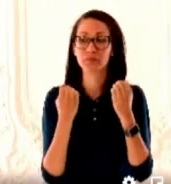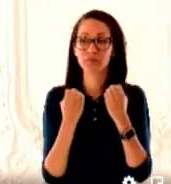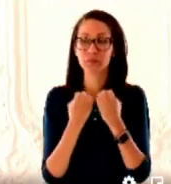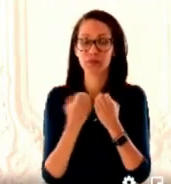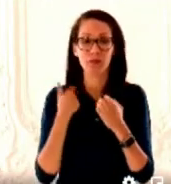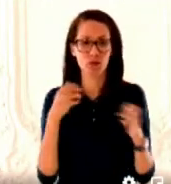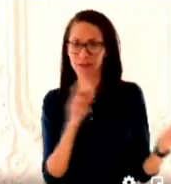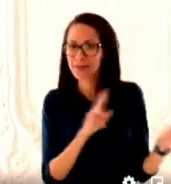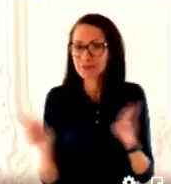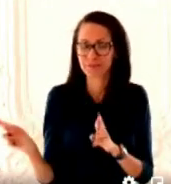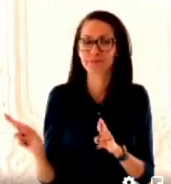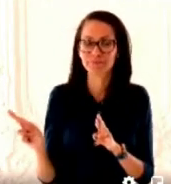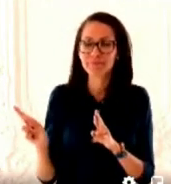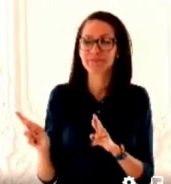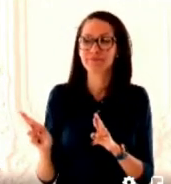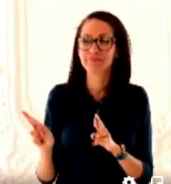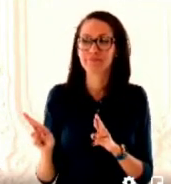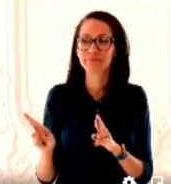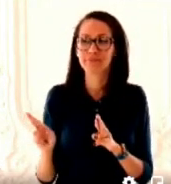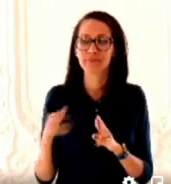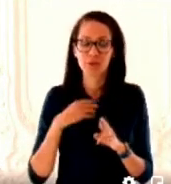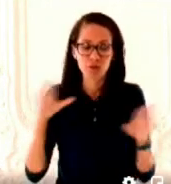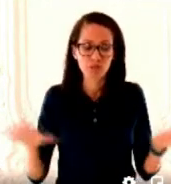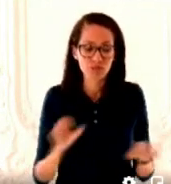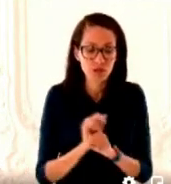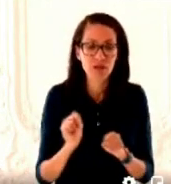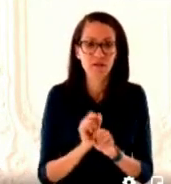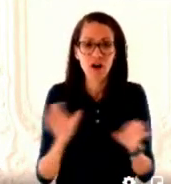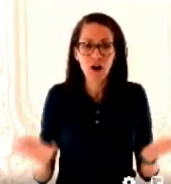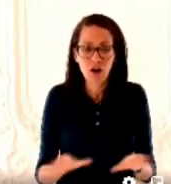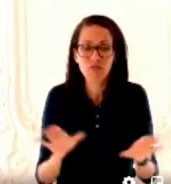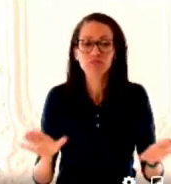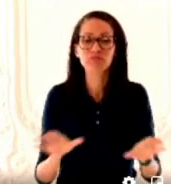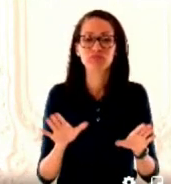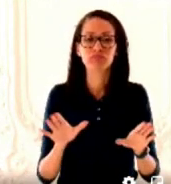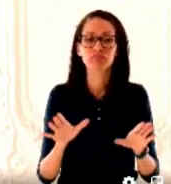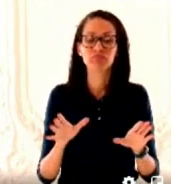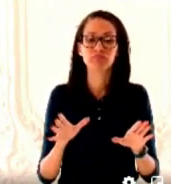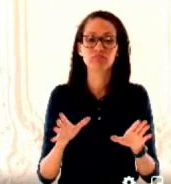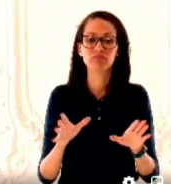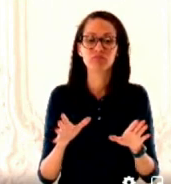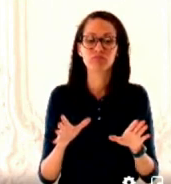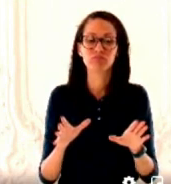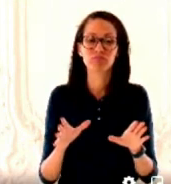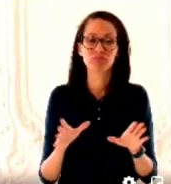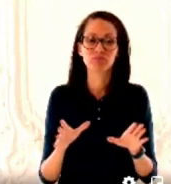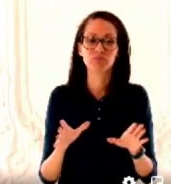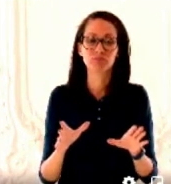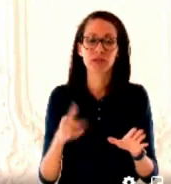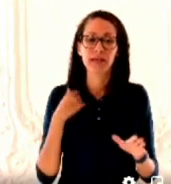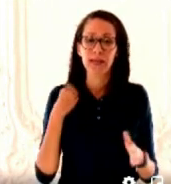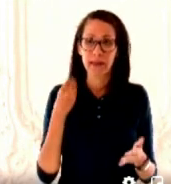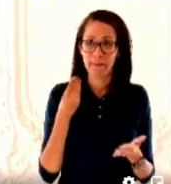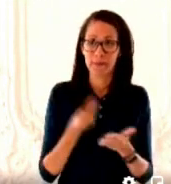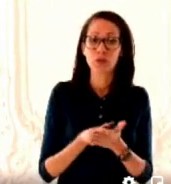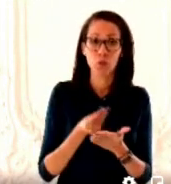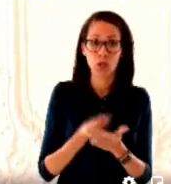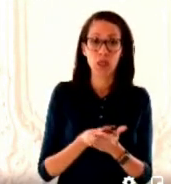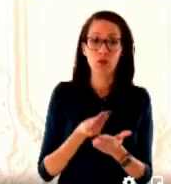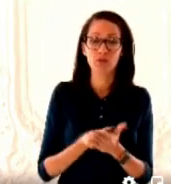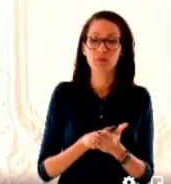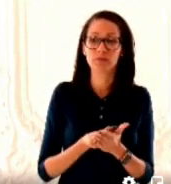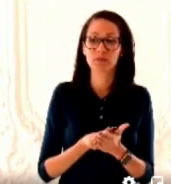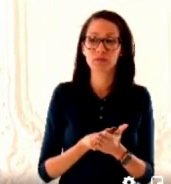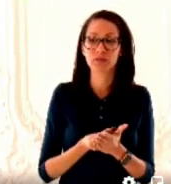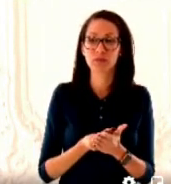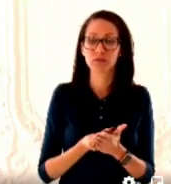listos. Esto es un trabajo duro, lo que nos espera. El presupuesto es una